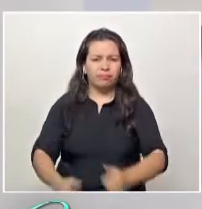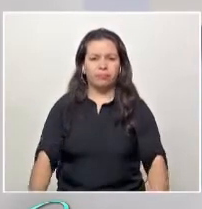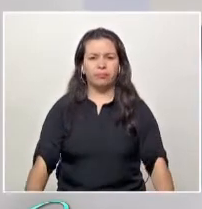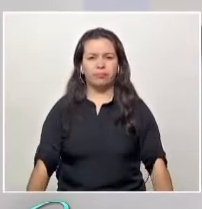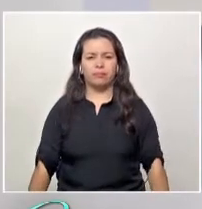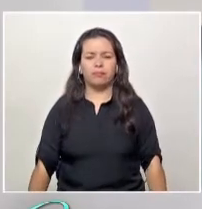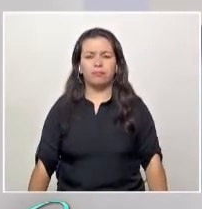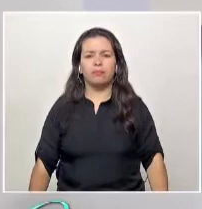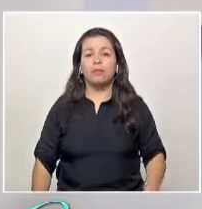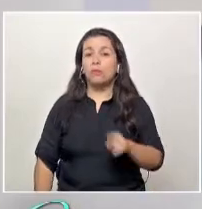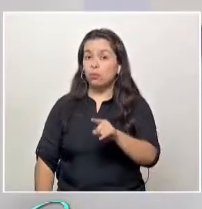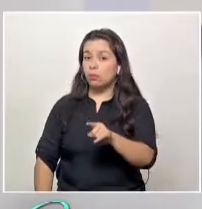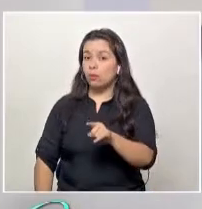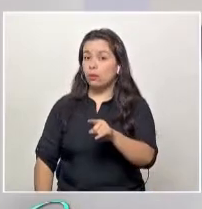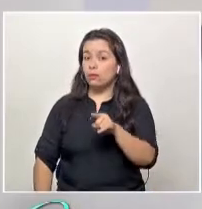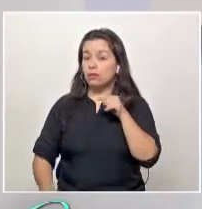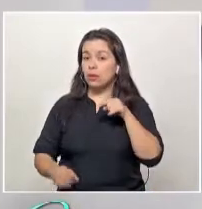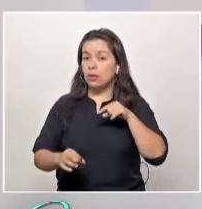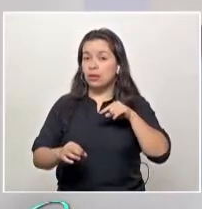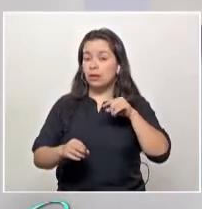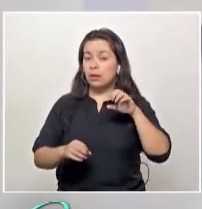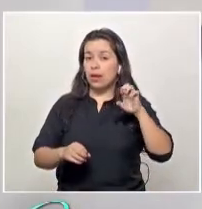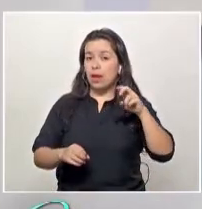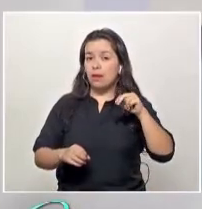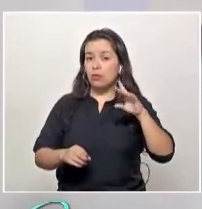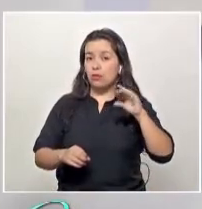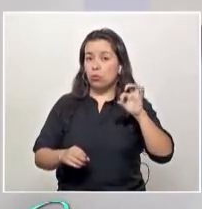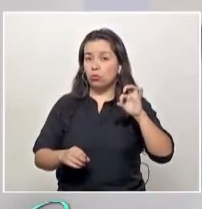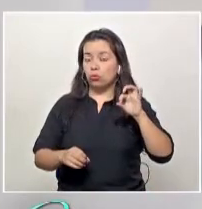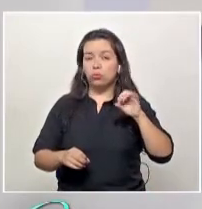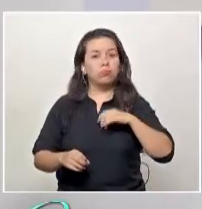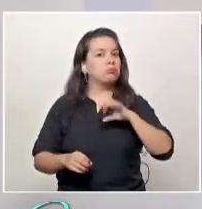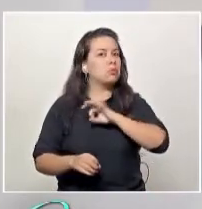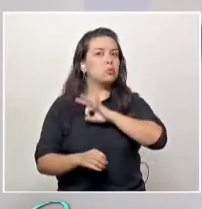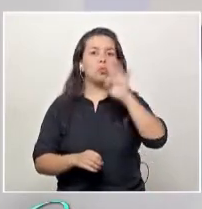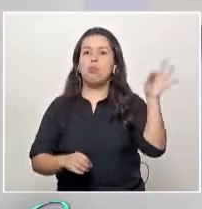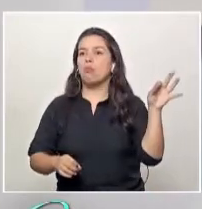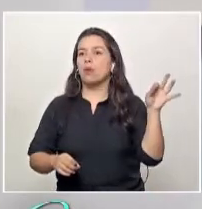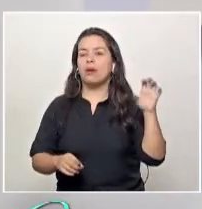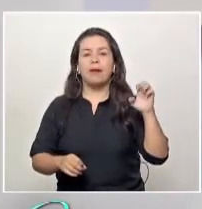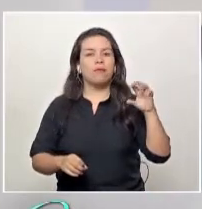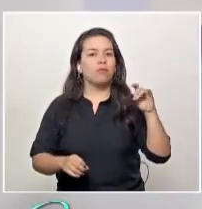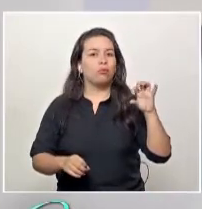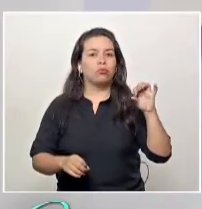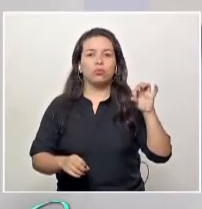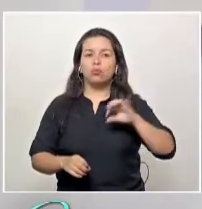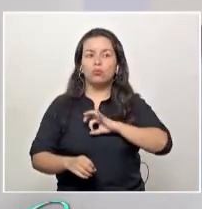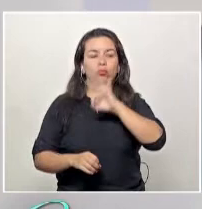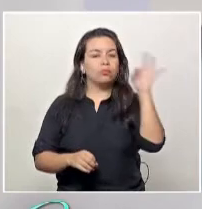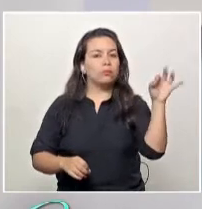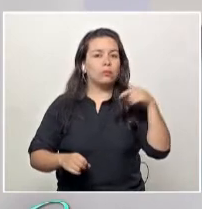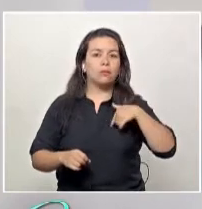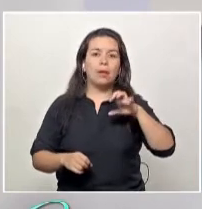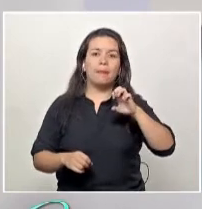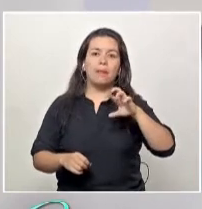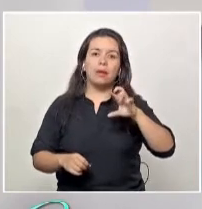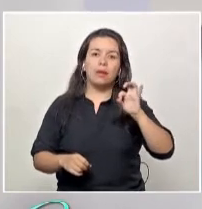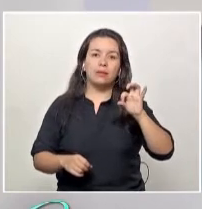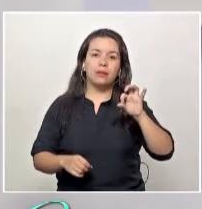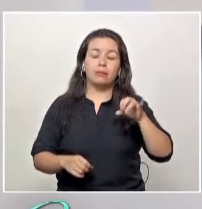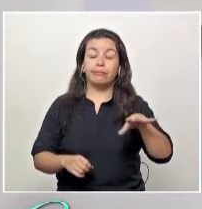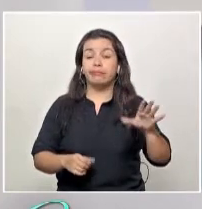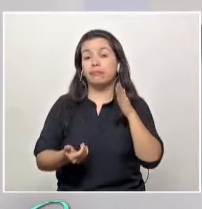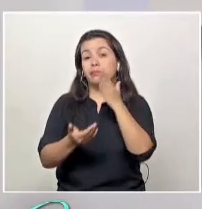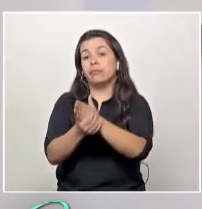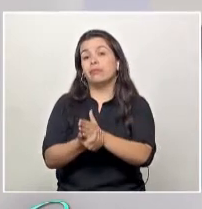¿Y usted tiene endoscopia también, fuera de la colonoscopia? No, nunca me han mandado una endoscopia. Es que en mi EPS toca, no sé,